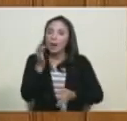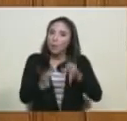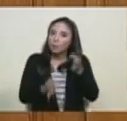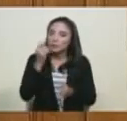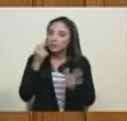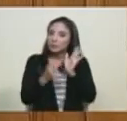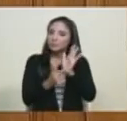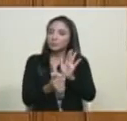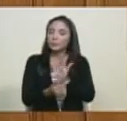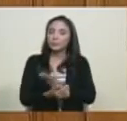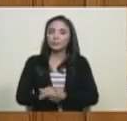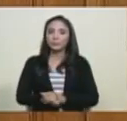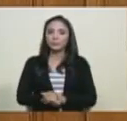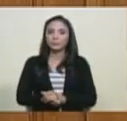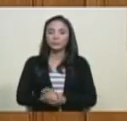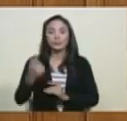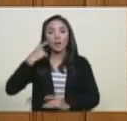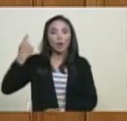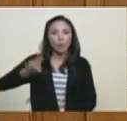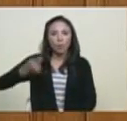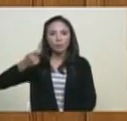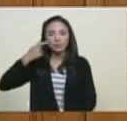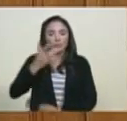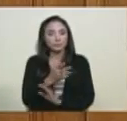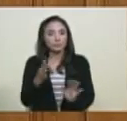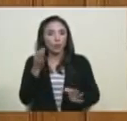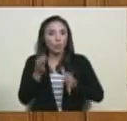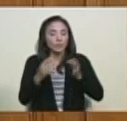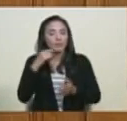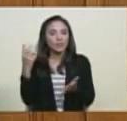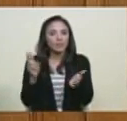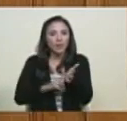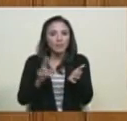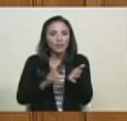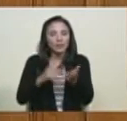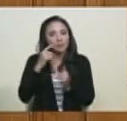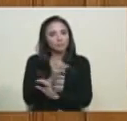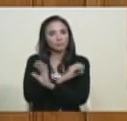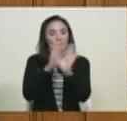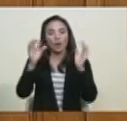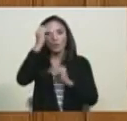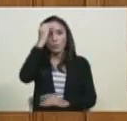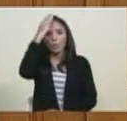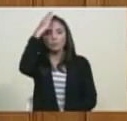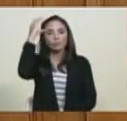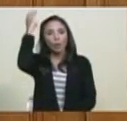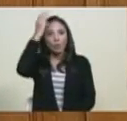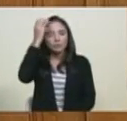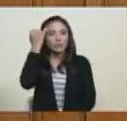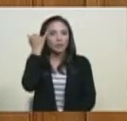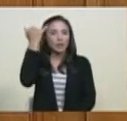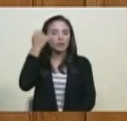de pasar por los tribunales, para que haya justicia de verdad, tiene que haber una amplia conciencia,